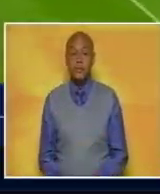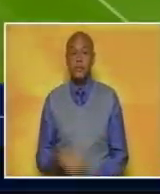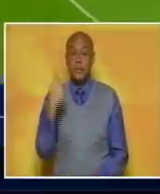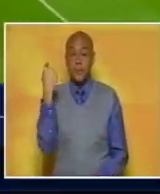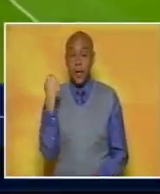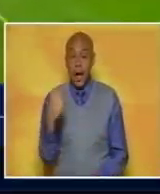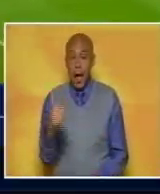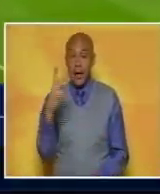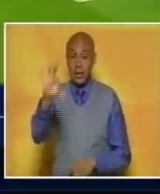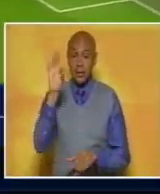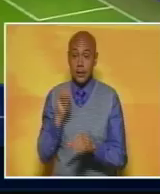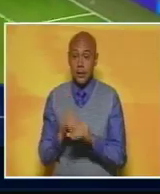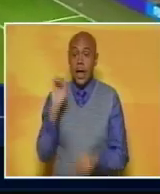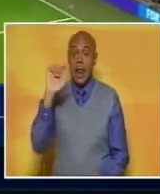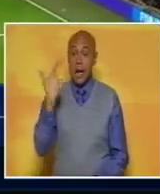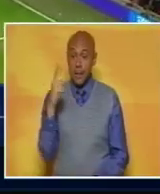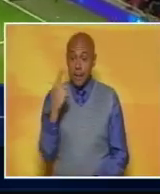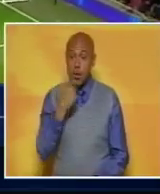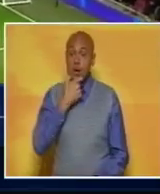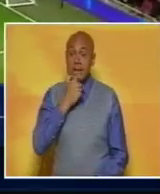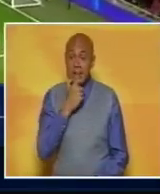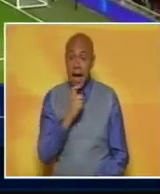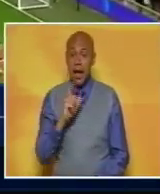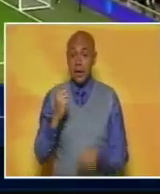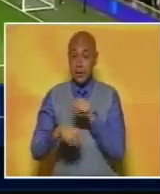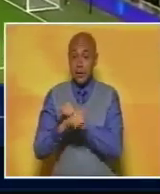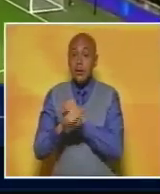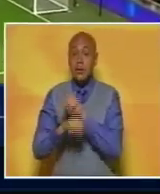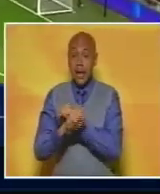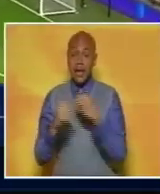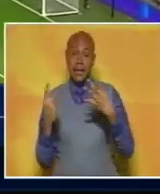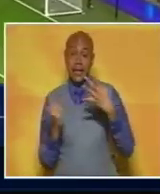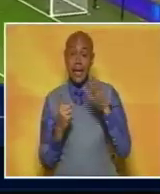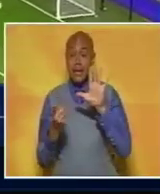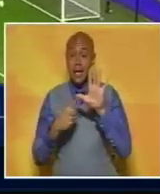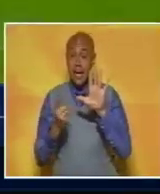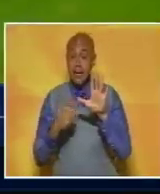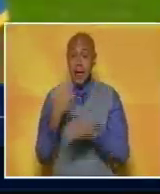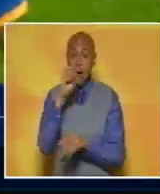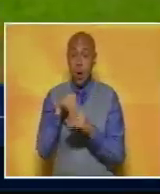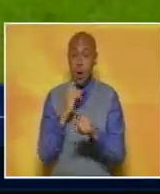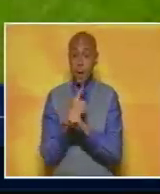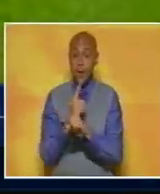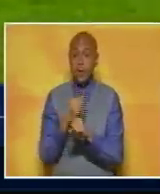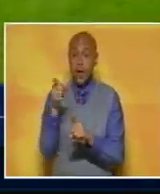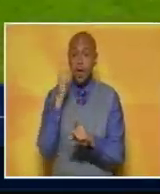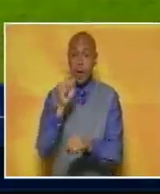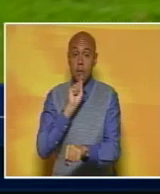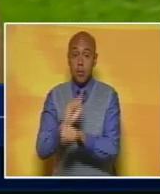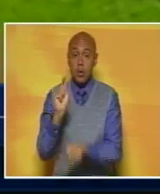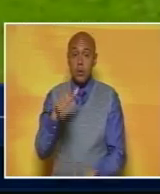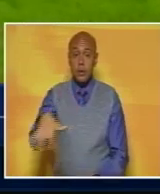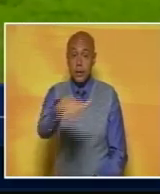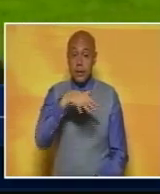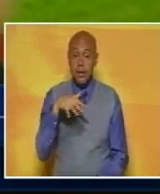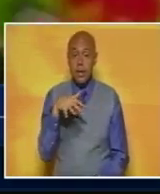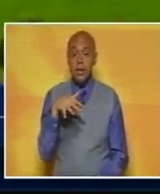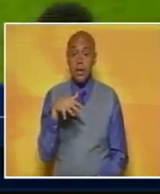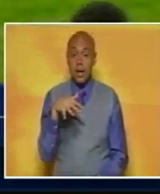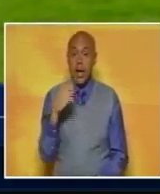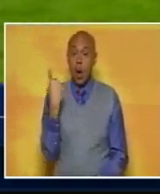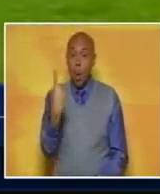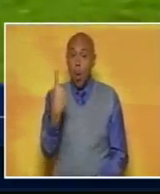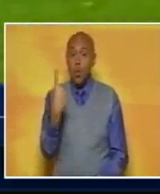Sufrida clasificación del Liverpool a la quinta ronda de la FA Cup tras vencer por la mínima al Shrewsbury Town gracias a